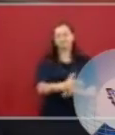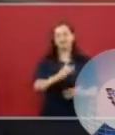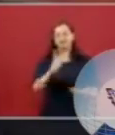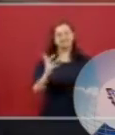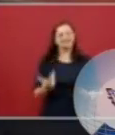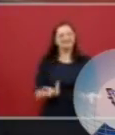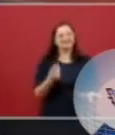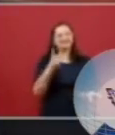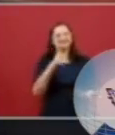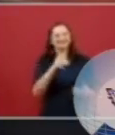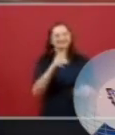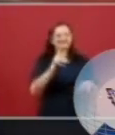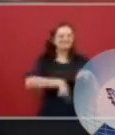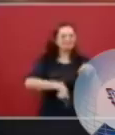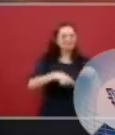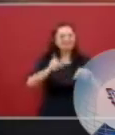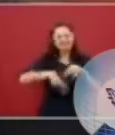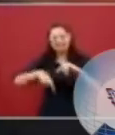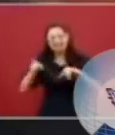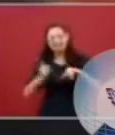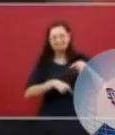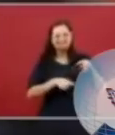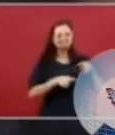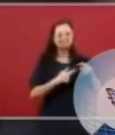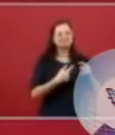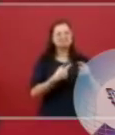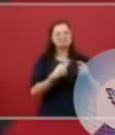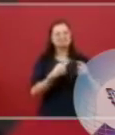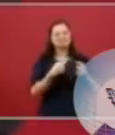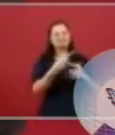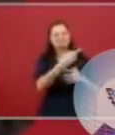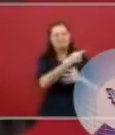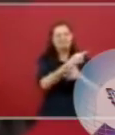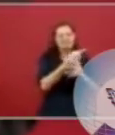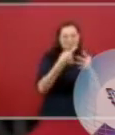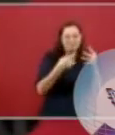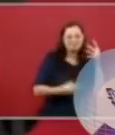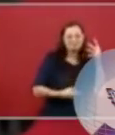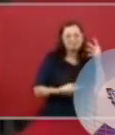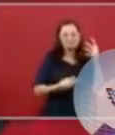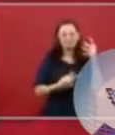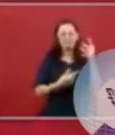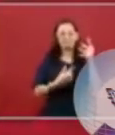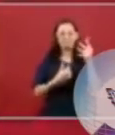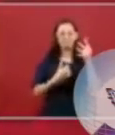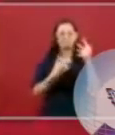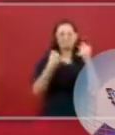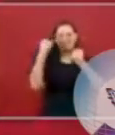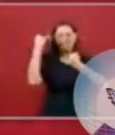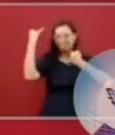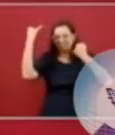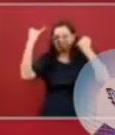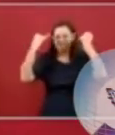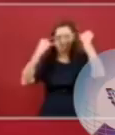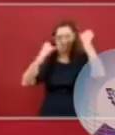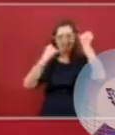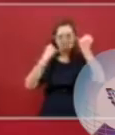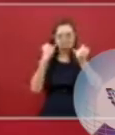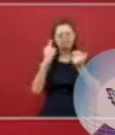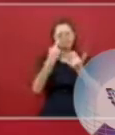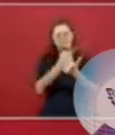quitando todas las aristas que llevaban a